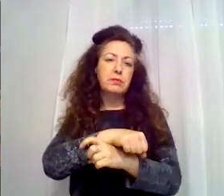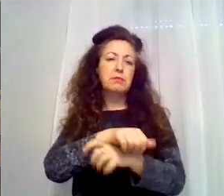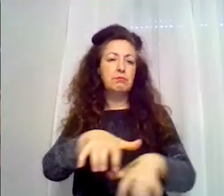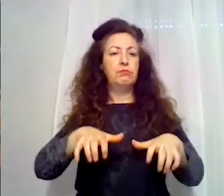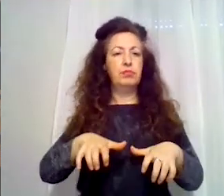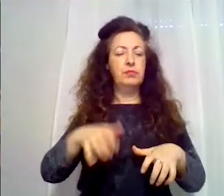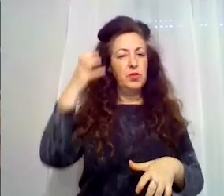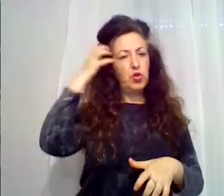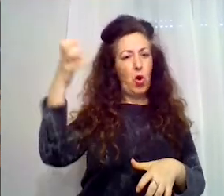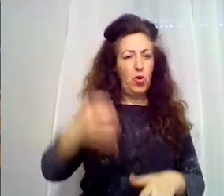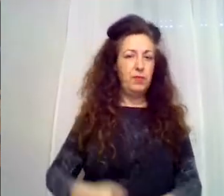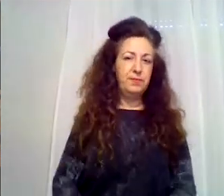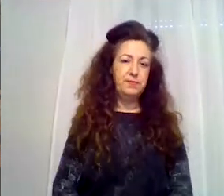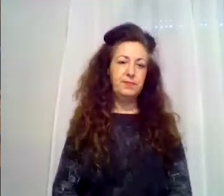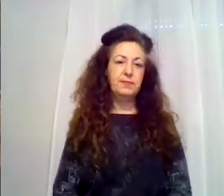¿no?